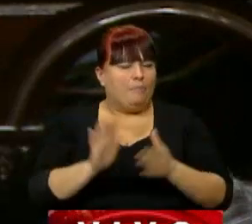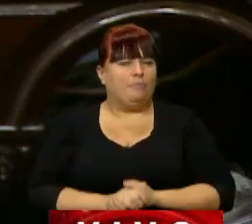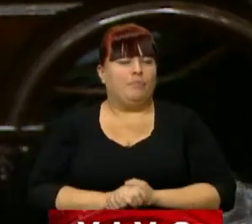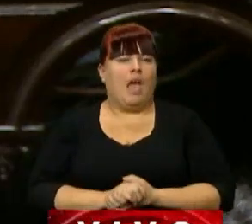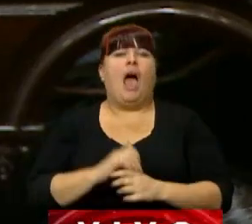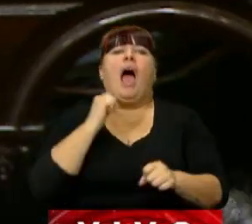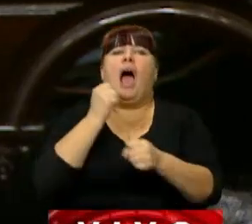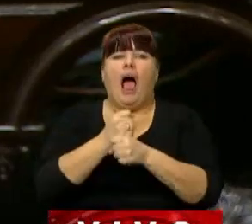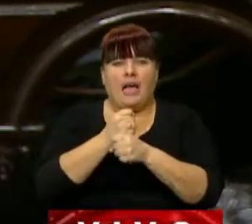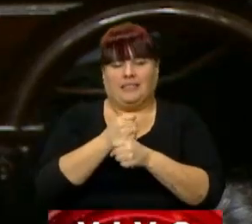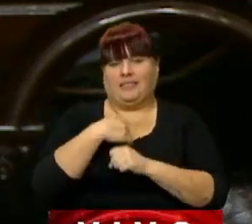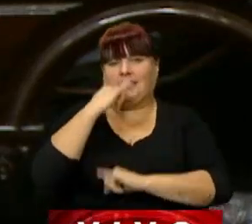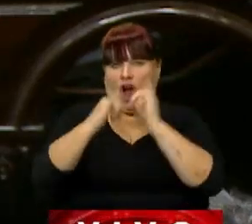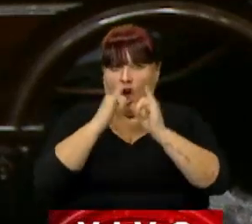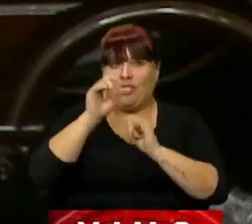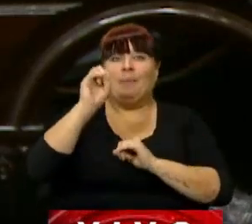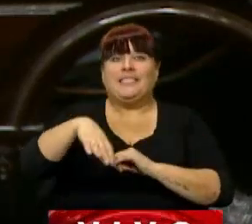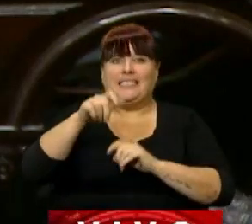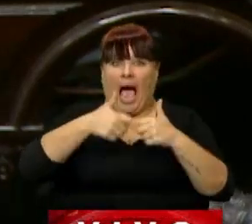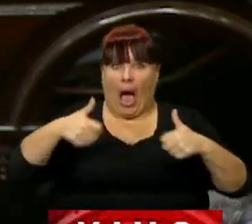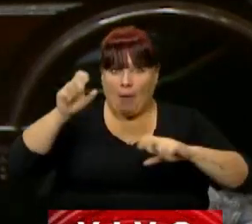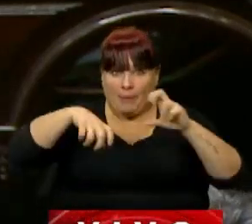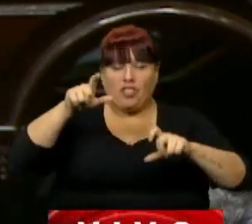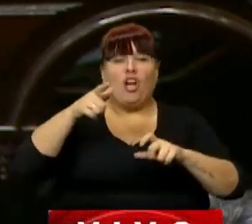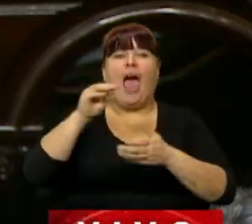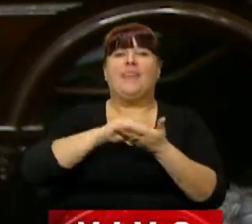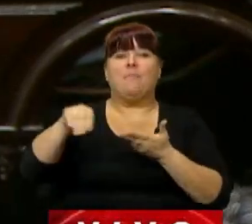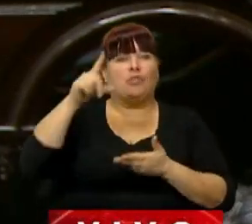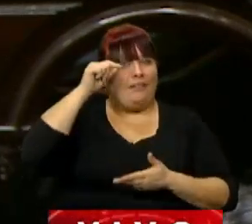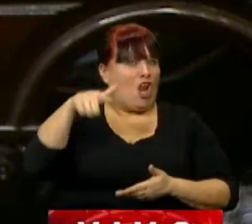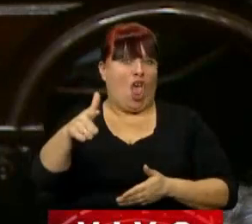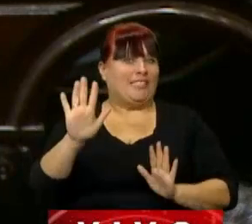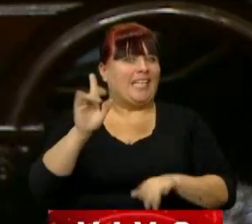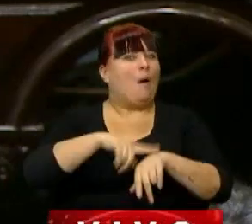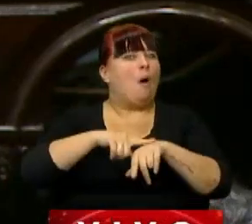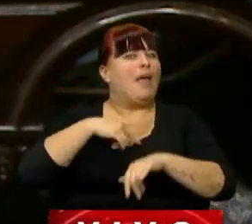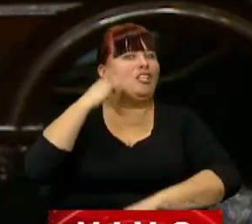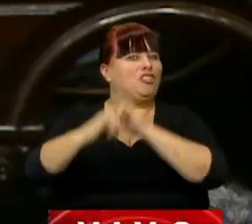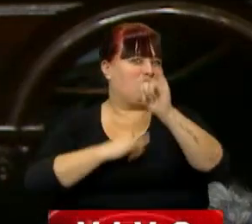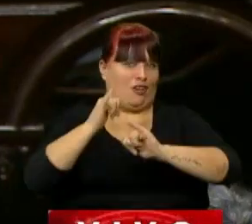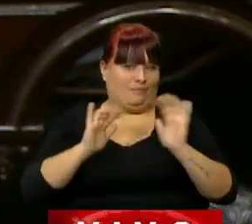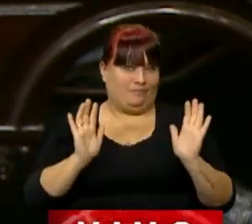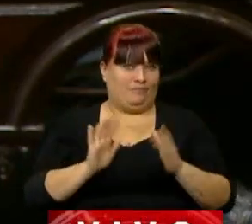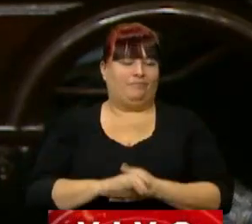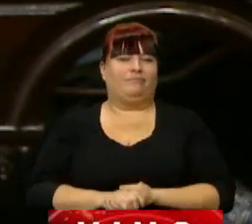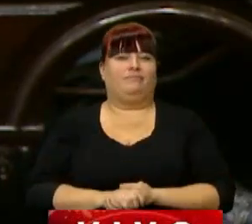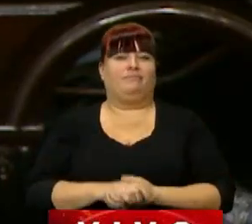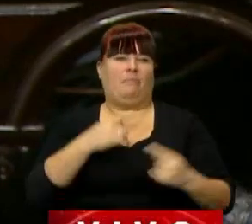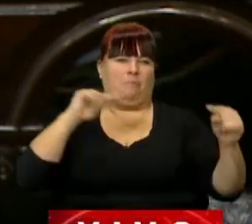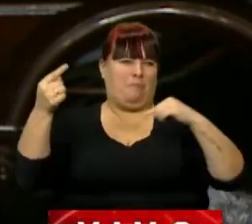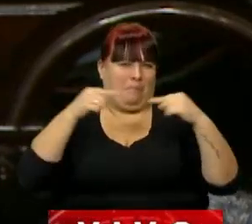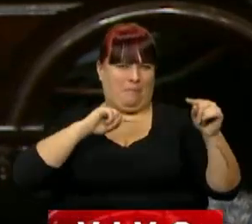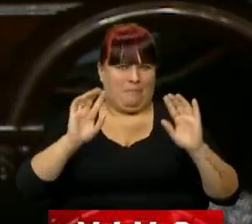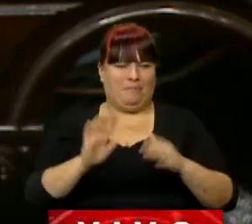Inclusive, comentamos, a los que estaban acá, la diputada propinante no estaba en ese momento.